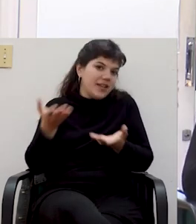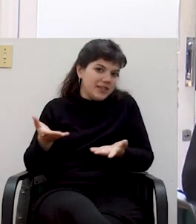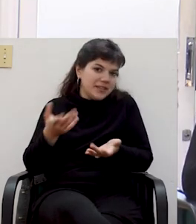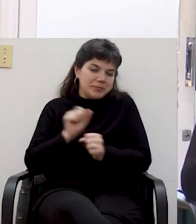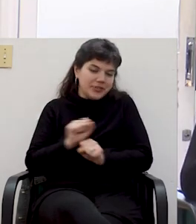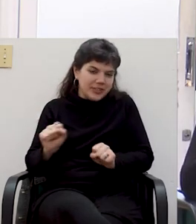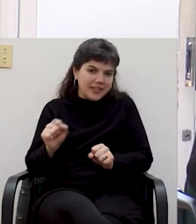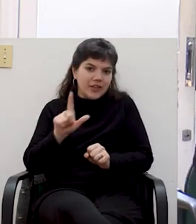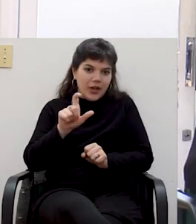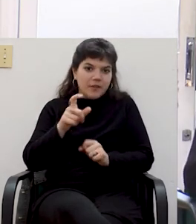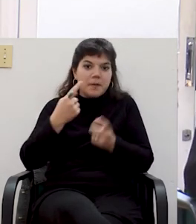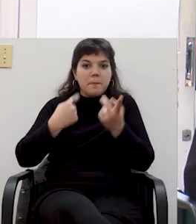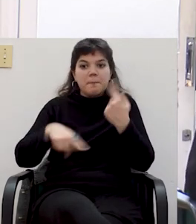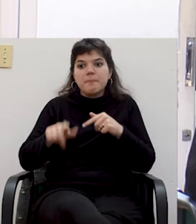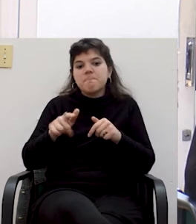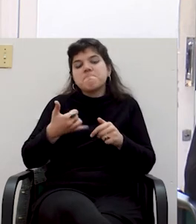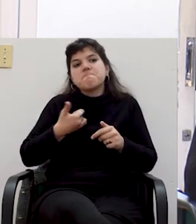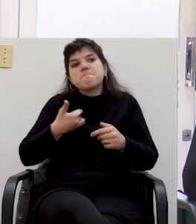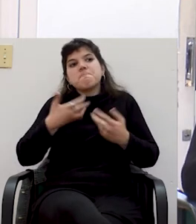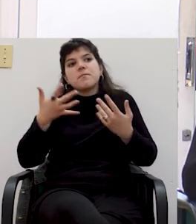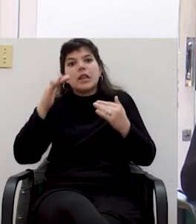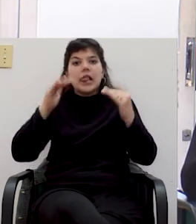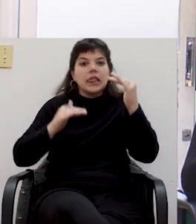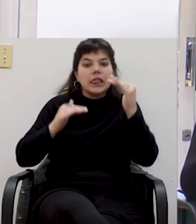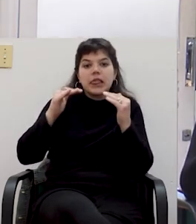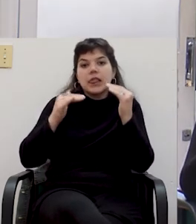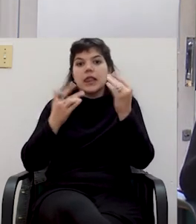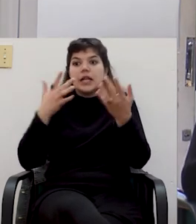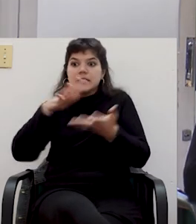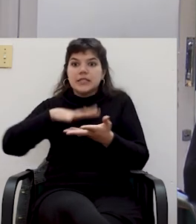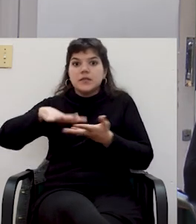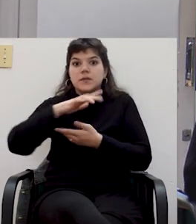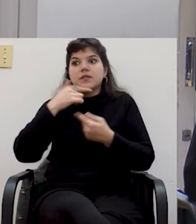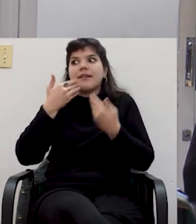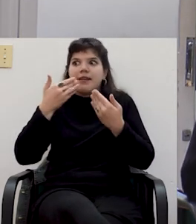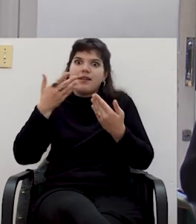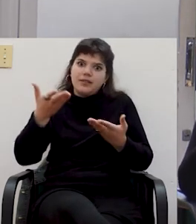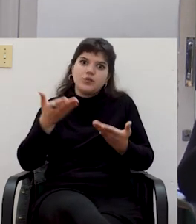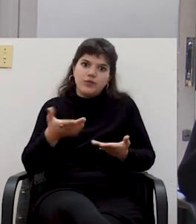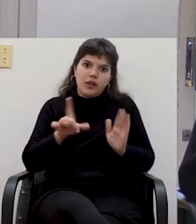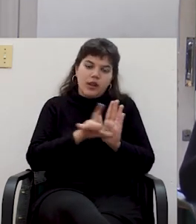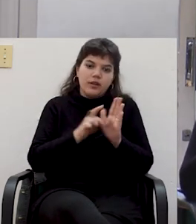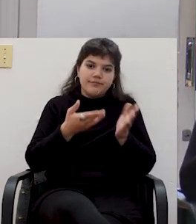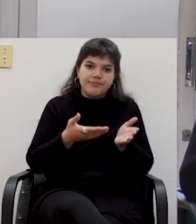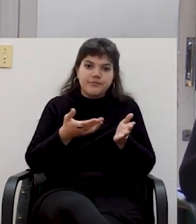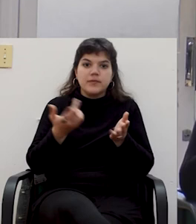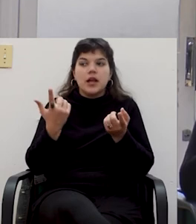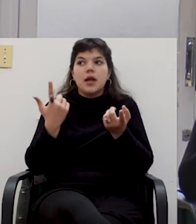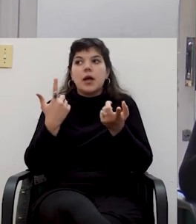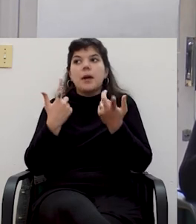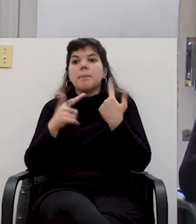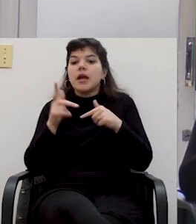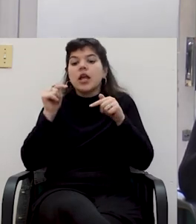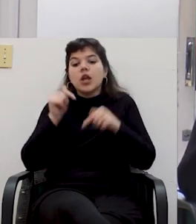bueno, la manera de equilibrar la situación es a través de ello, ¿sí? Con lo cual también eso nos